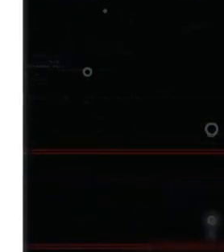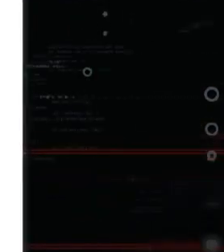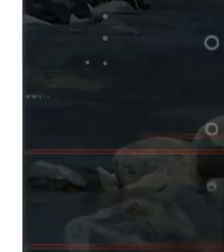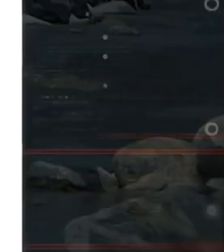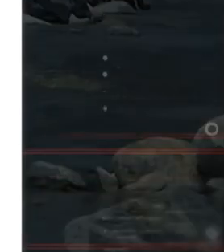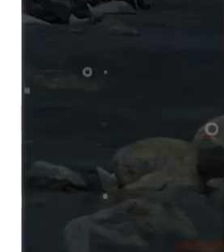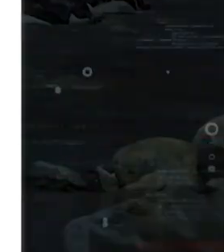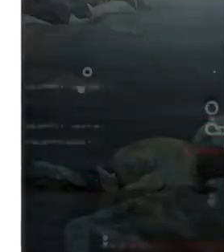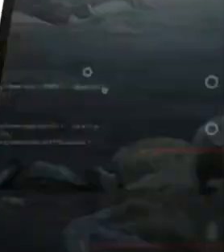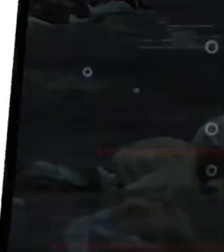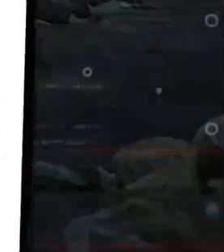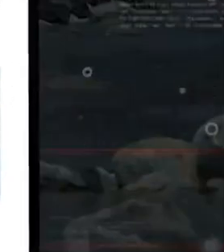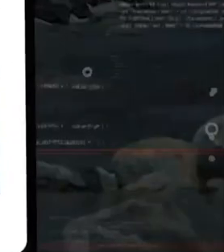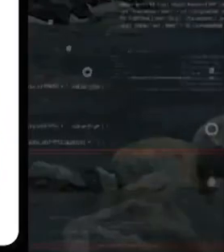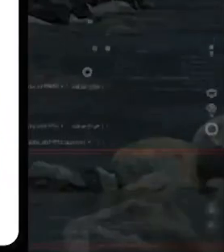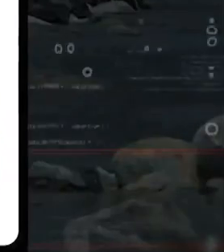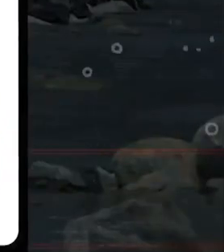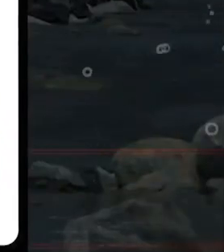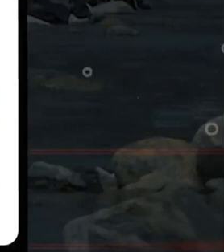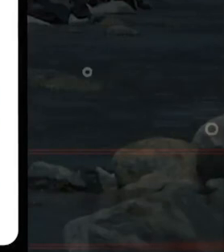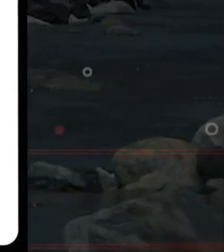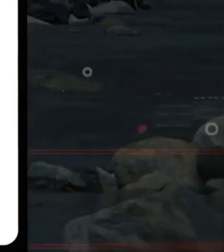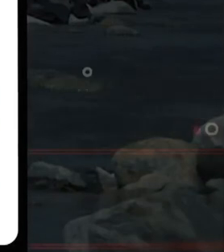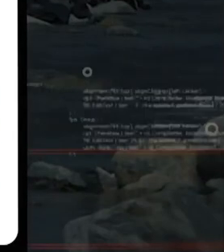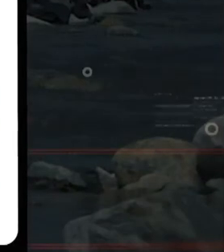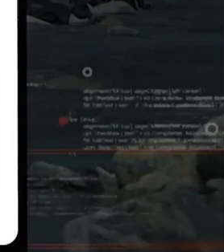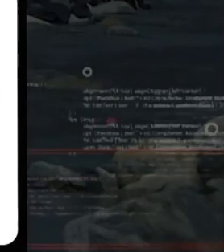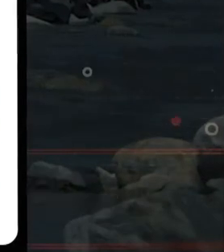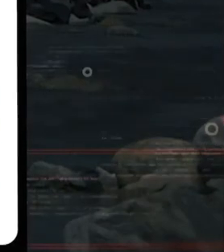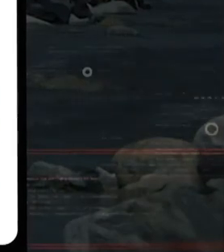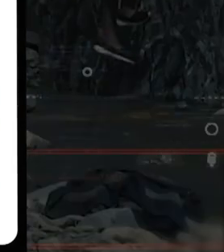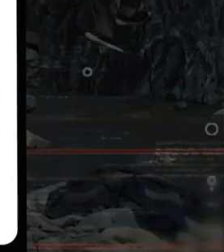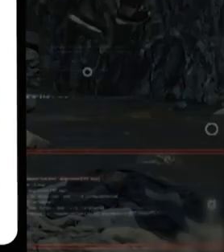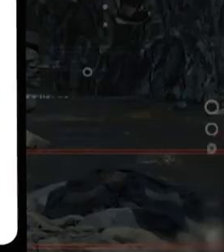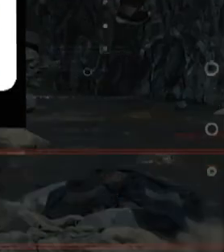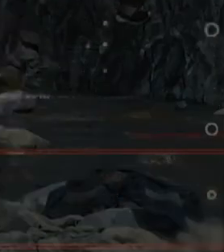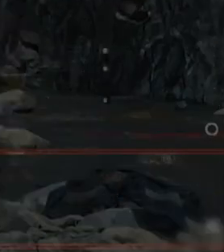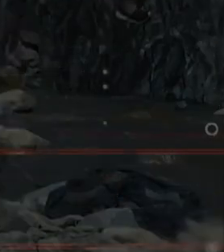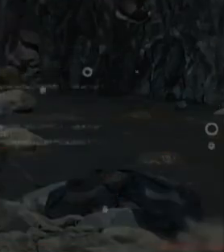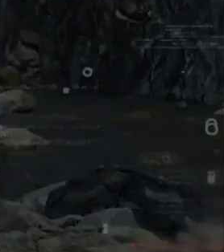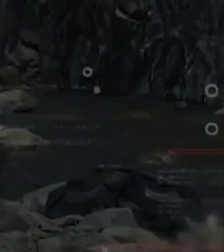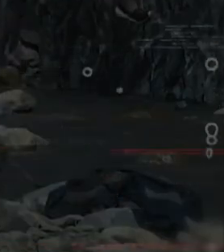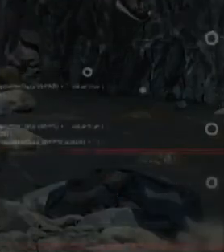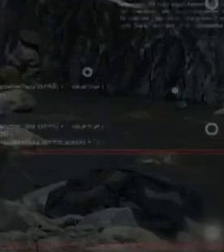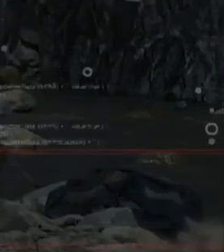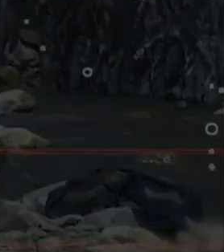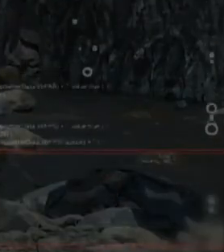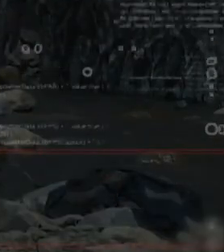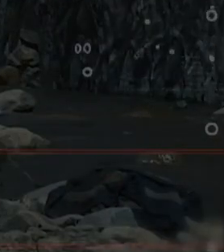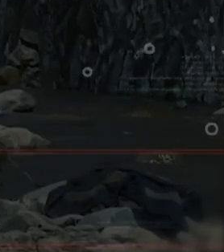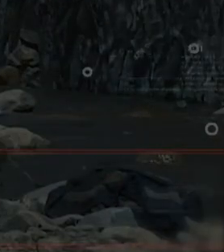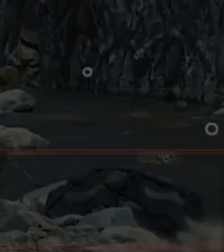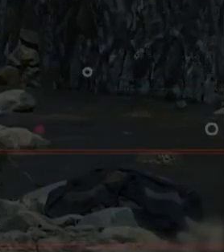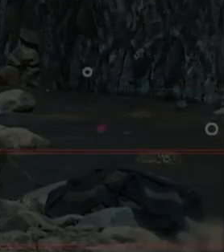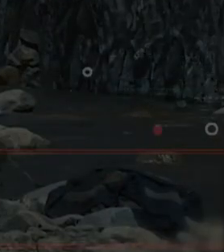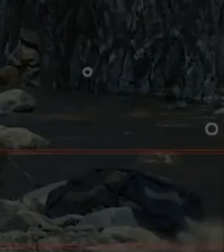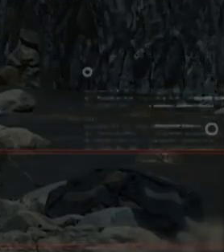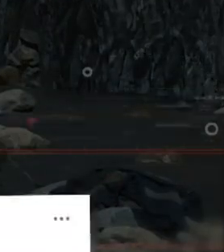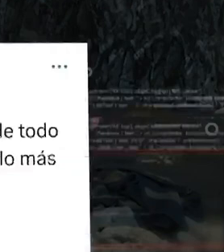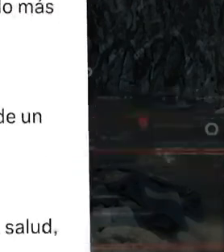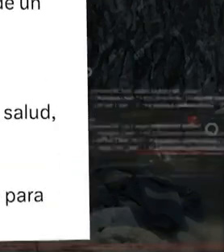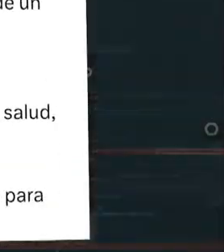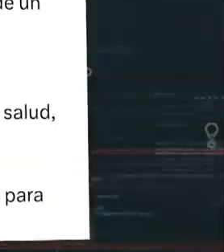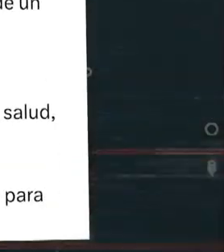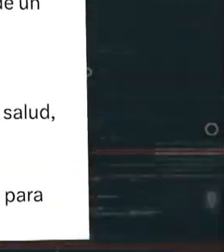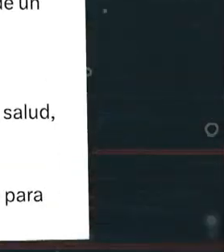en 2024. Diversos políticos y comentaristas han argumentado falsamente que como el presupuesto de egresos de la